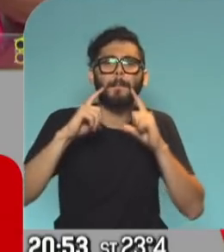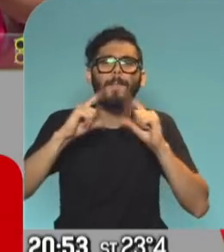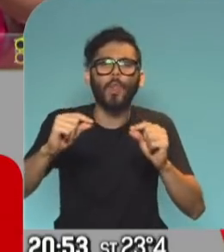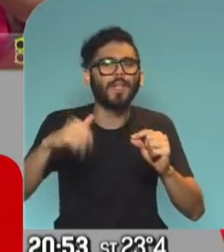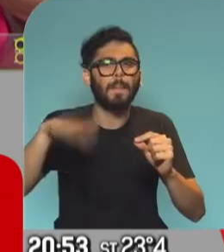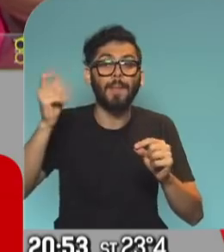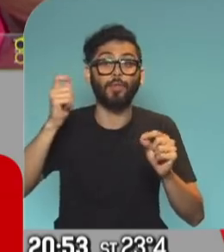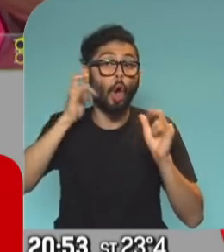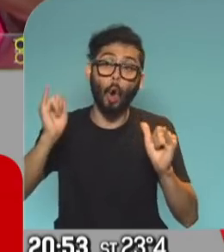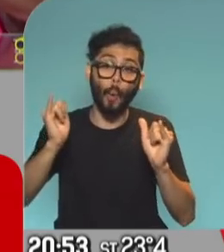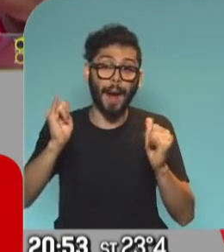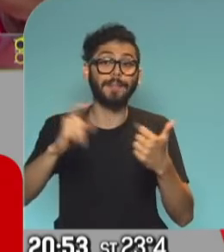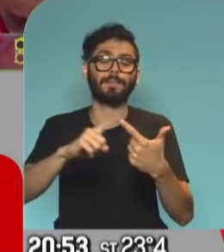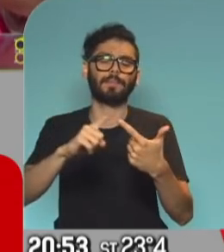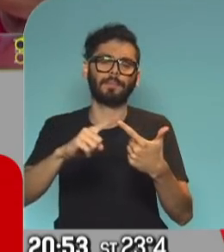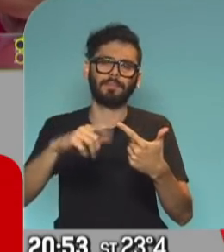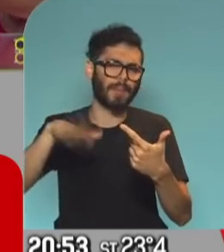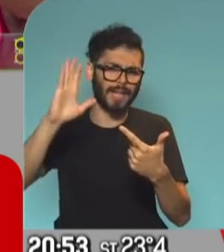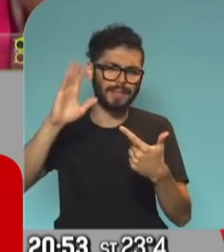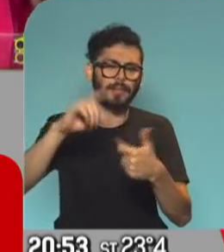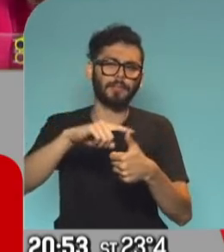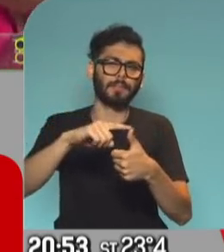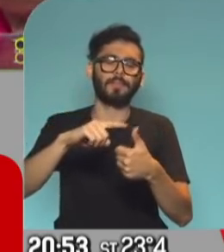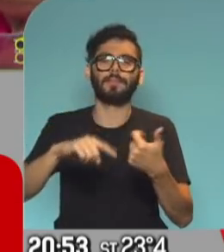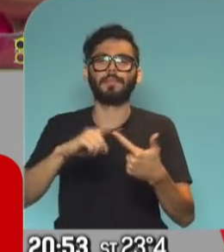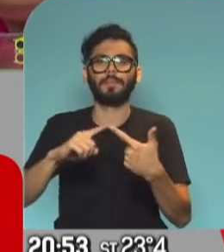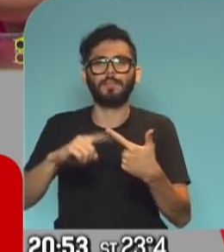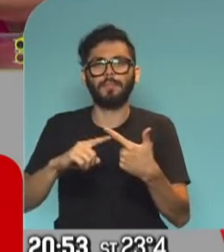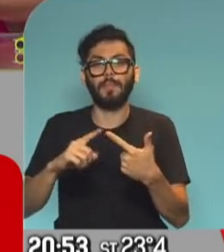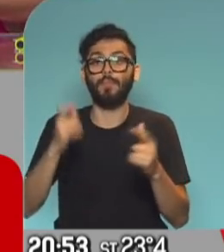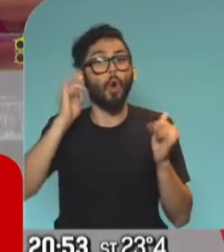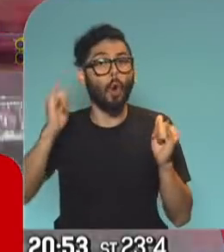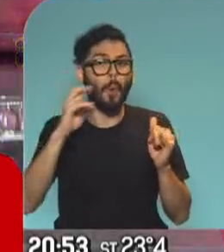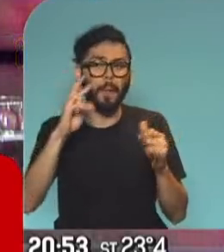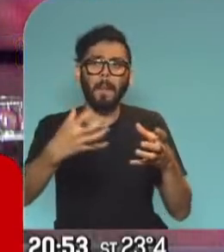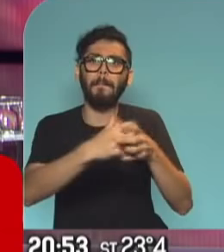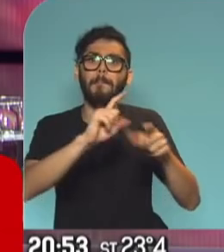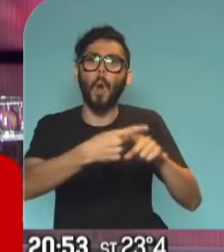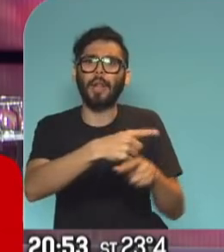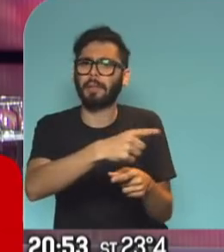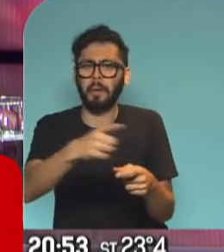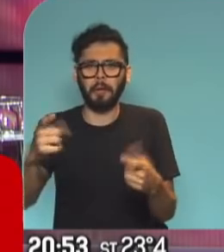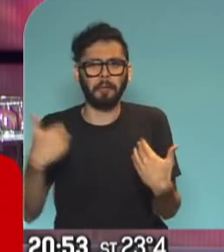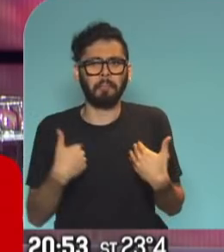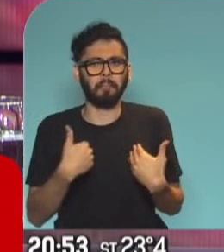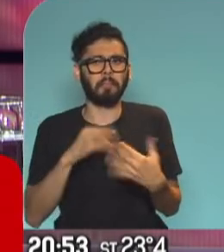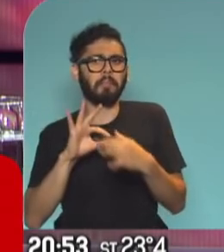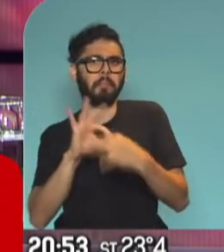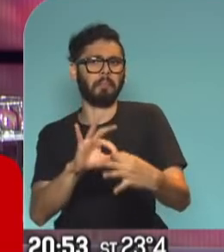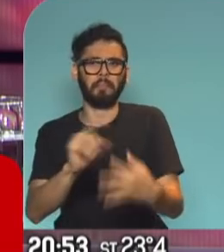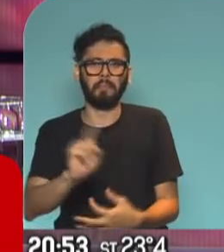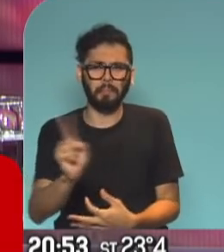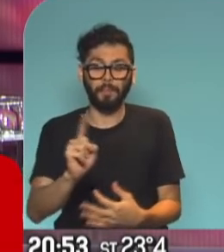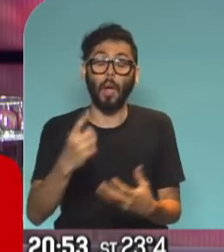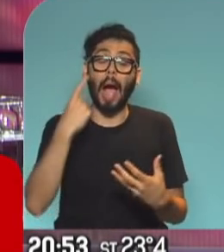jóvenes, principalmente de aquellos que no participan o no se ven identificados con un partido político y que habrá interés en cierta